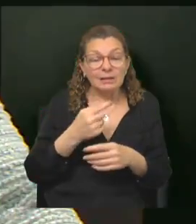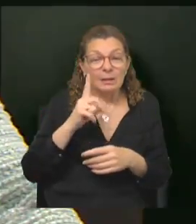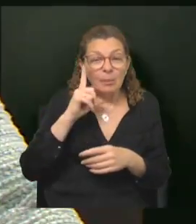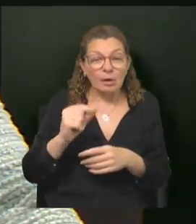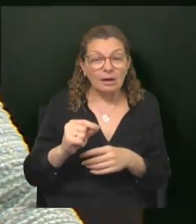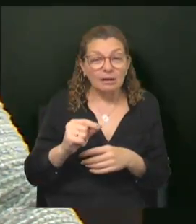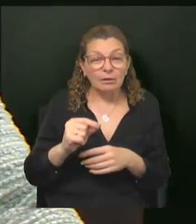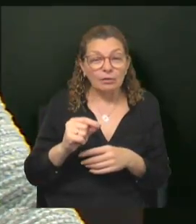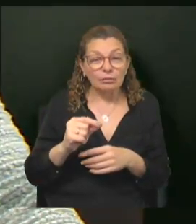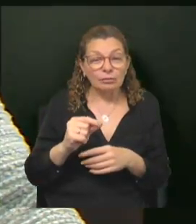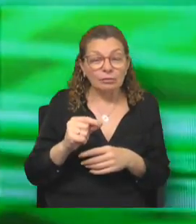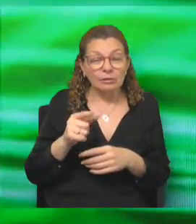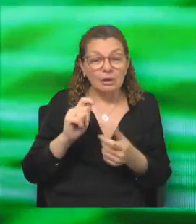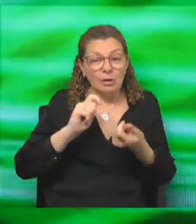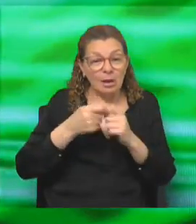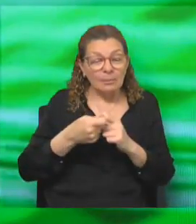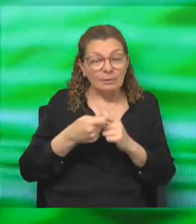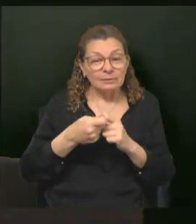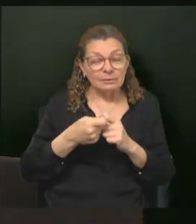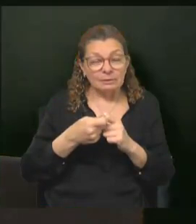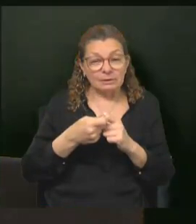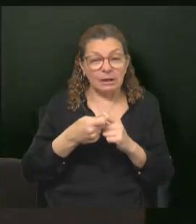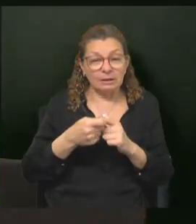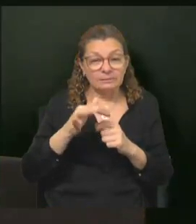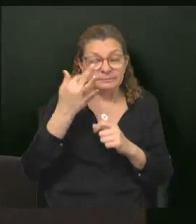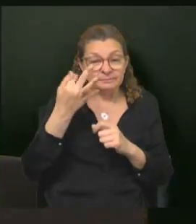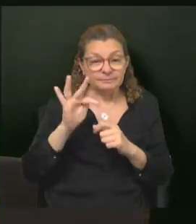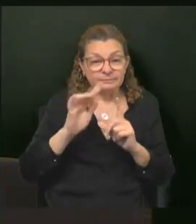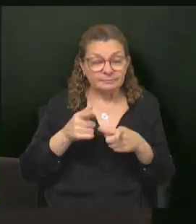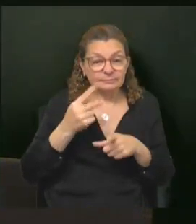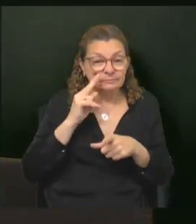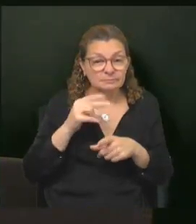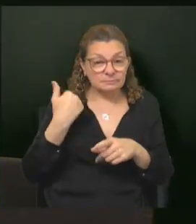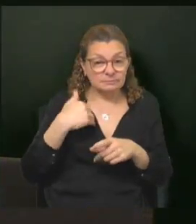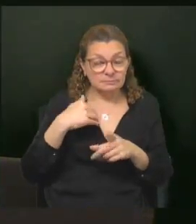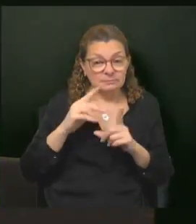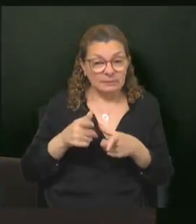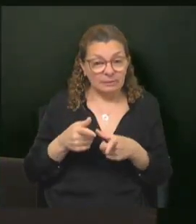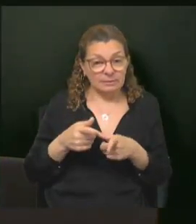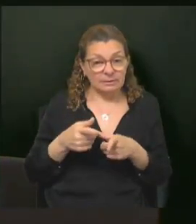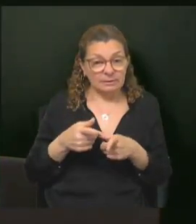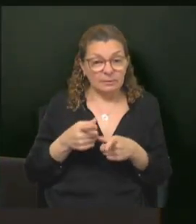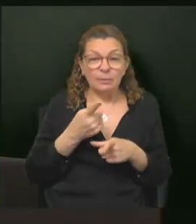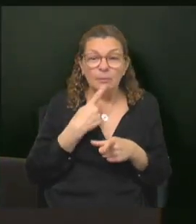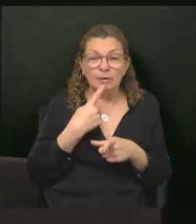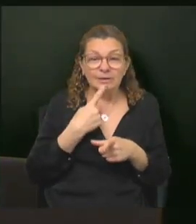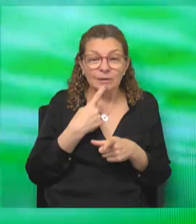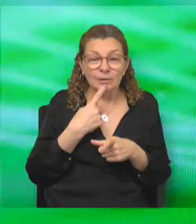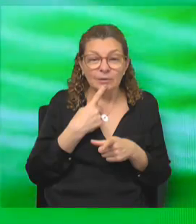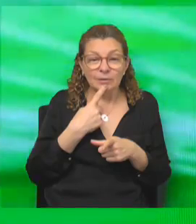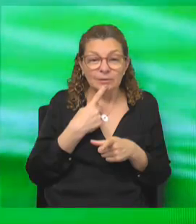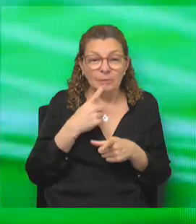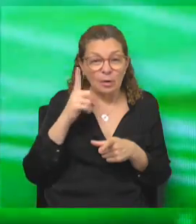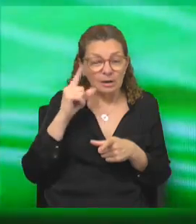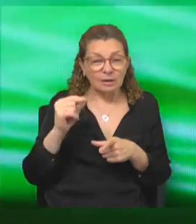los indignados o de esos cambios de bueno en Francia pero también lo vemos en en Argentina eh los políticos tienen estamos